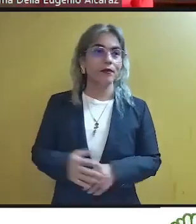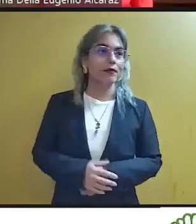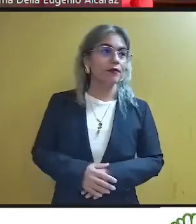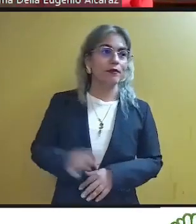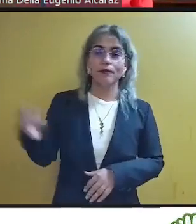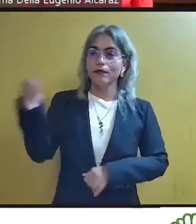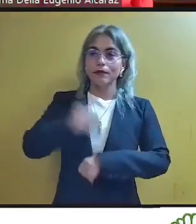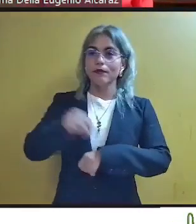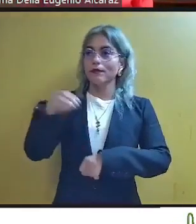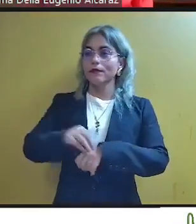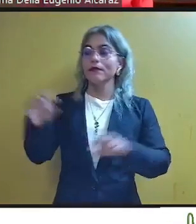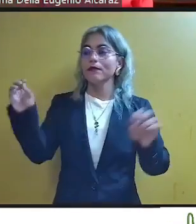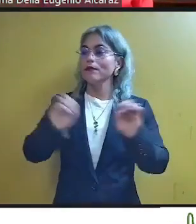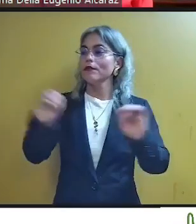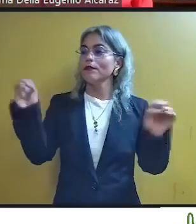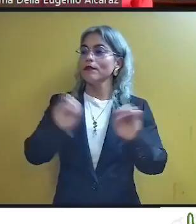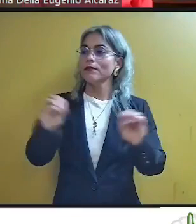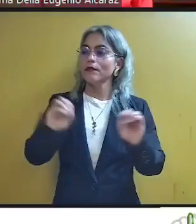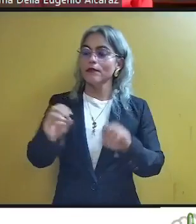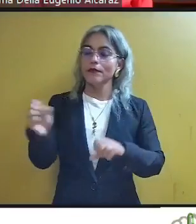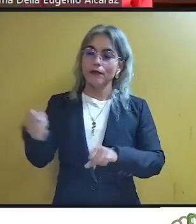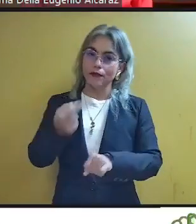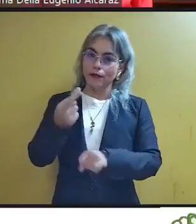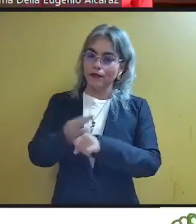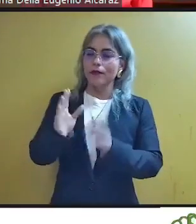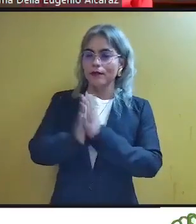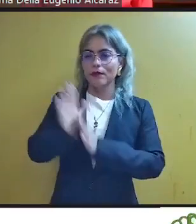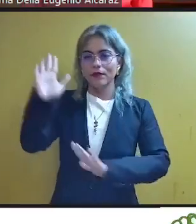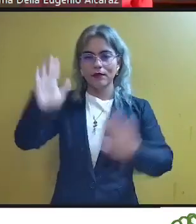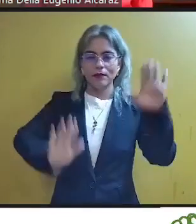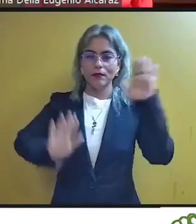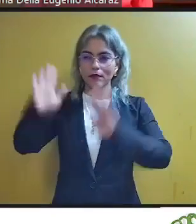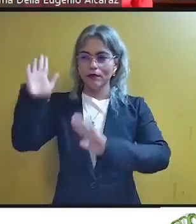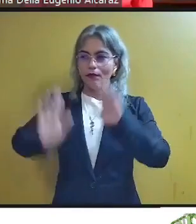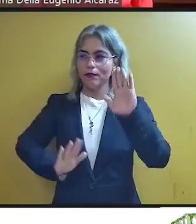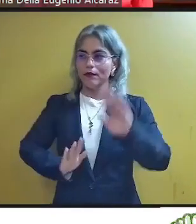No habiendo comentarios al respecto, secretario, tome la votación, por favor.